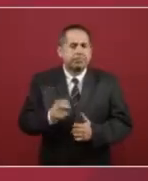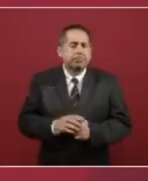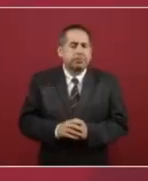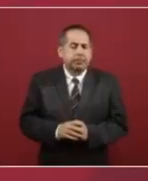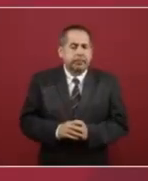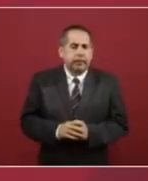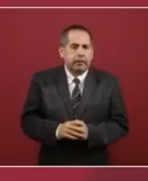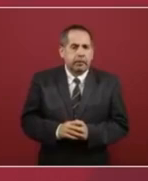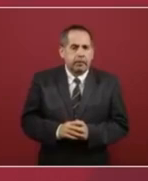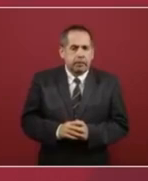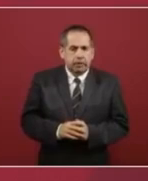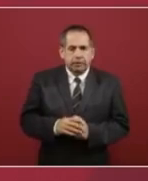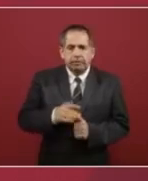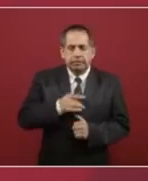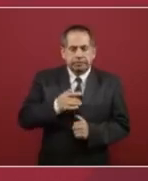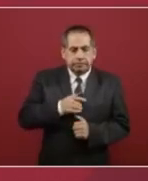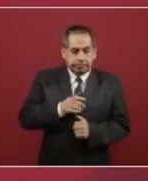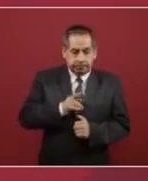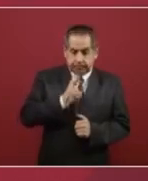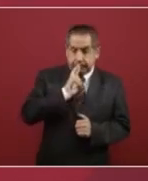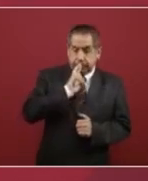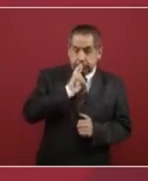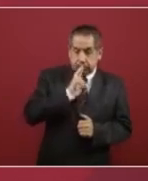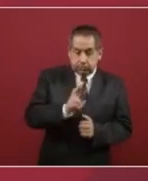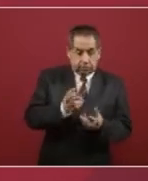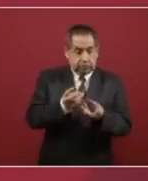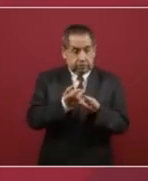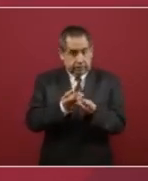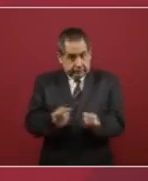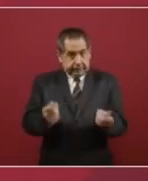que no se resuelve